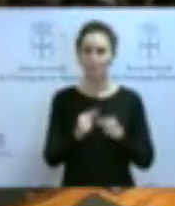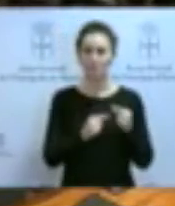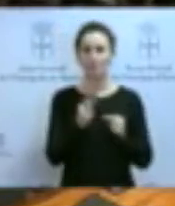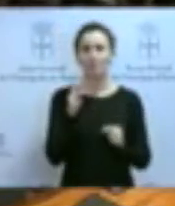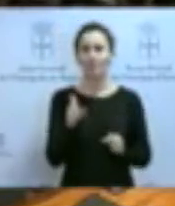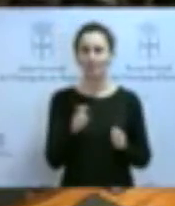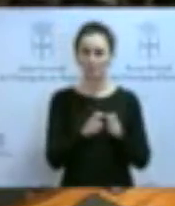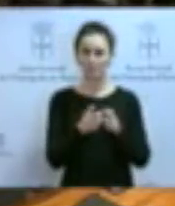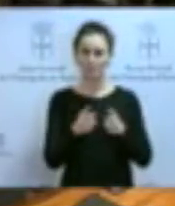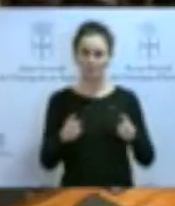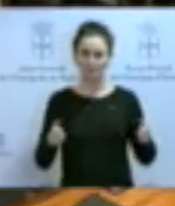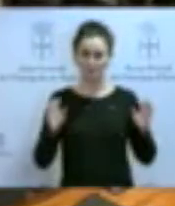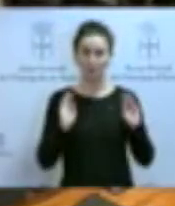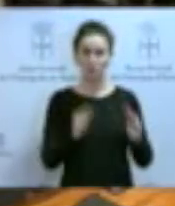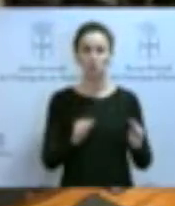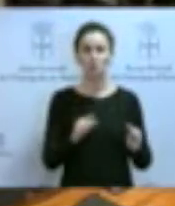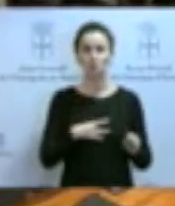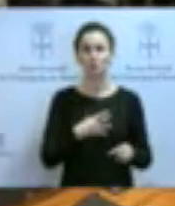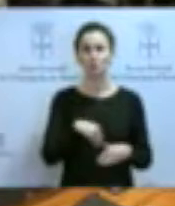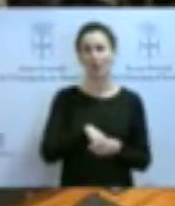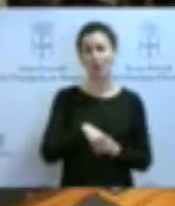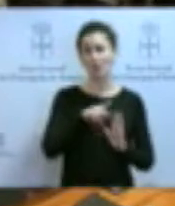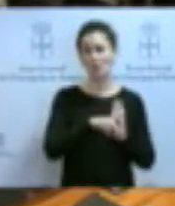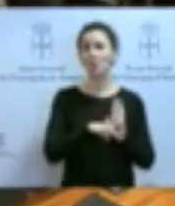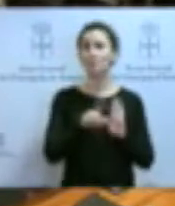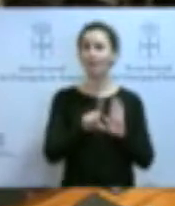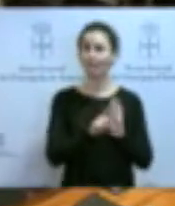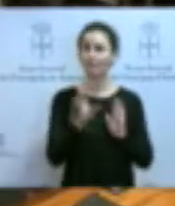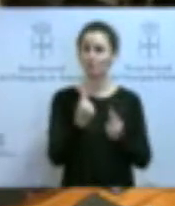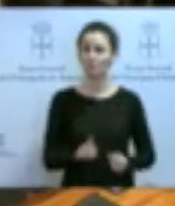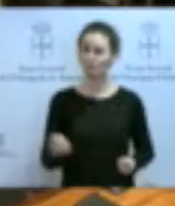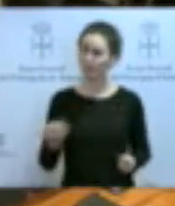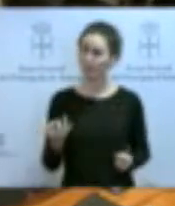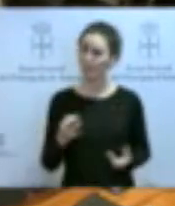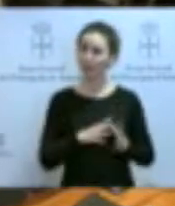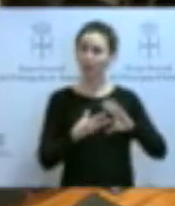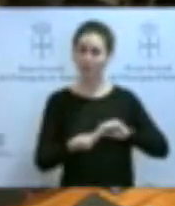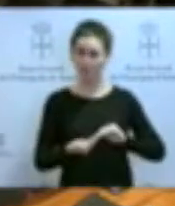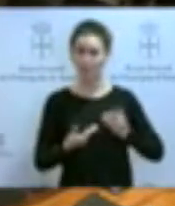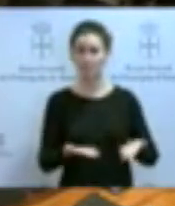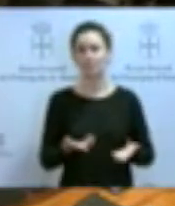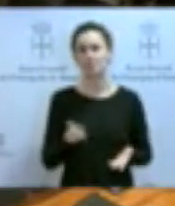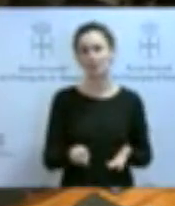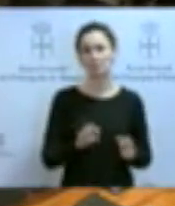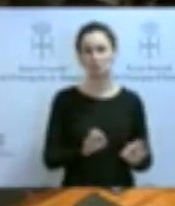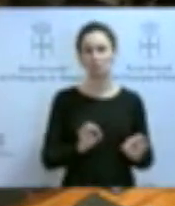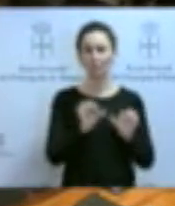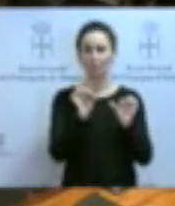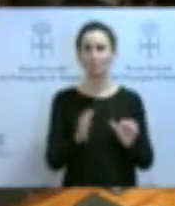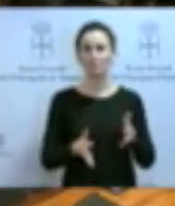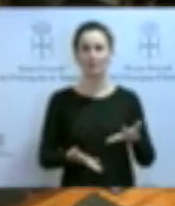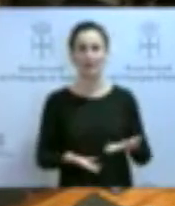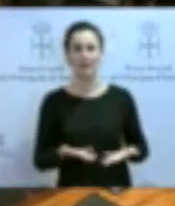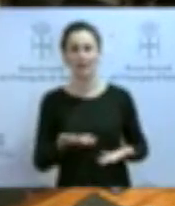de los empleados públicos, hacerlo dentro del marco legal y presupuestario existente y, además, hacerlo también de manera equilibrada, de un